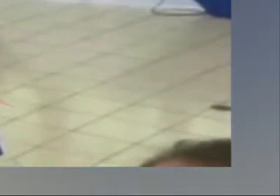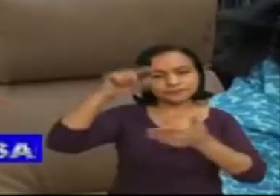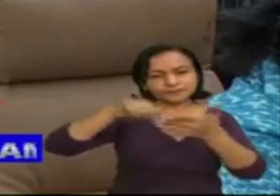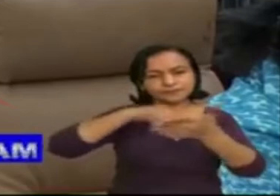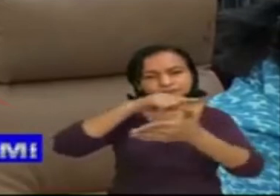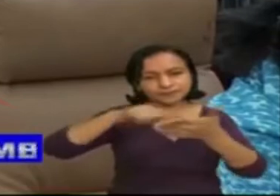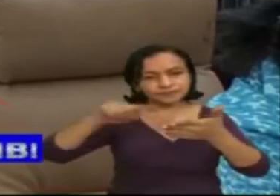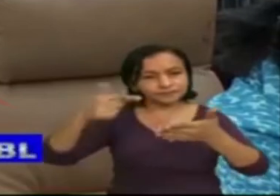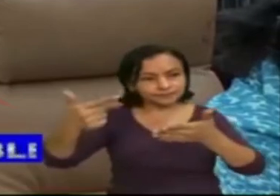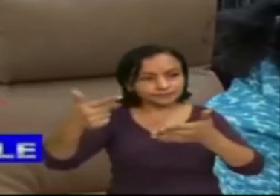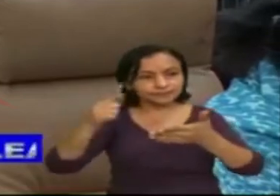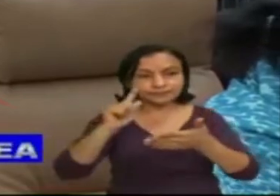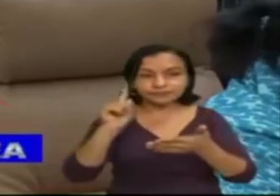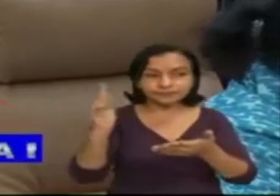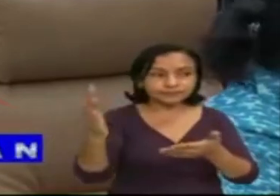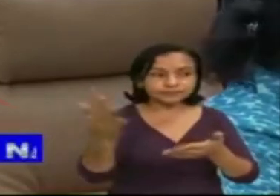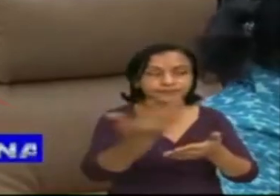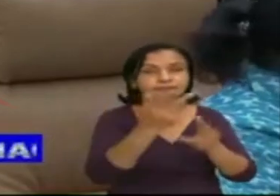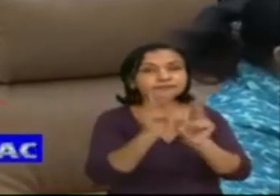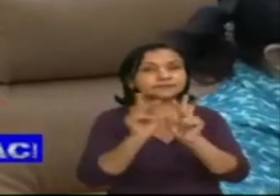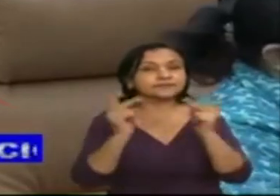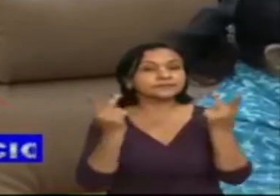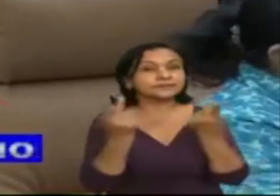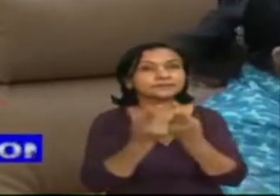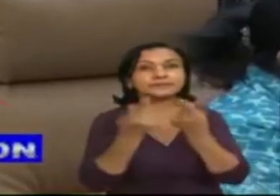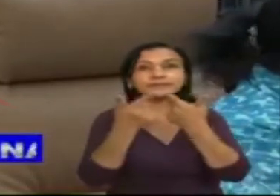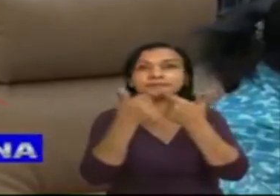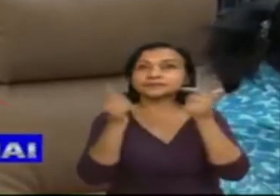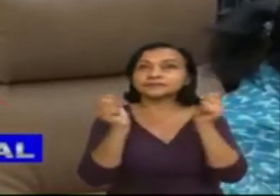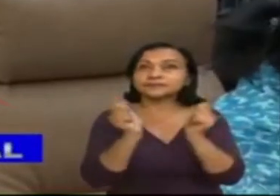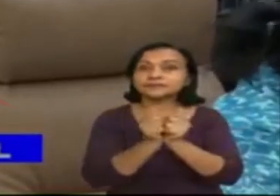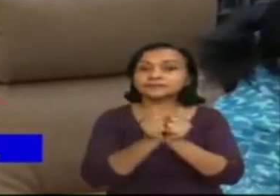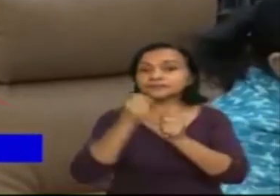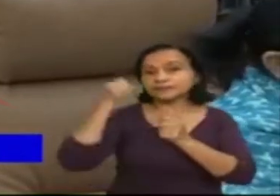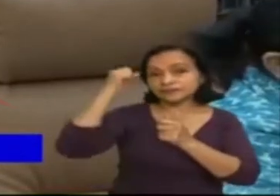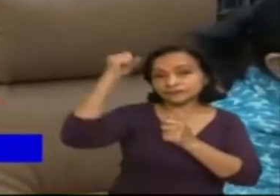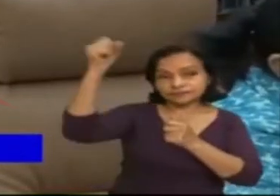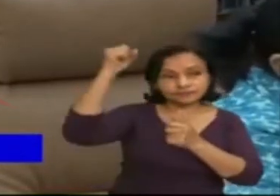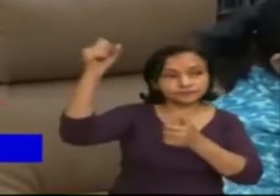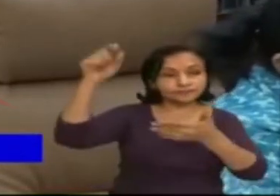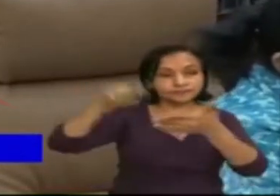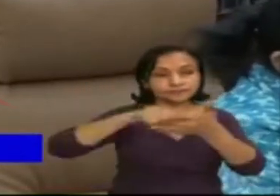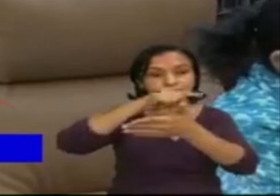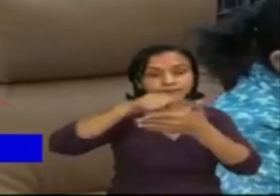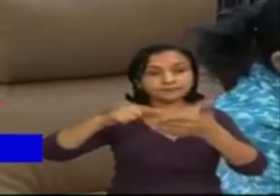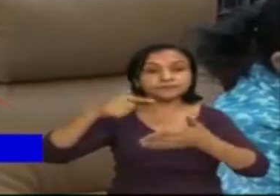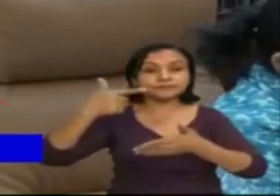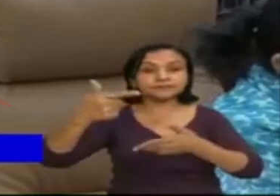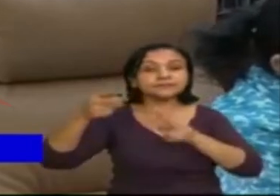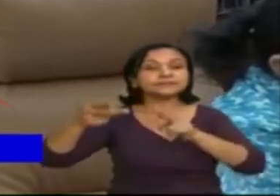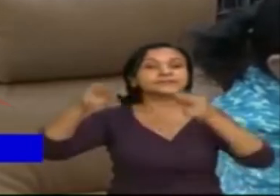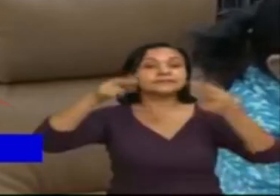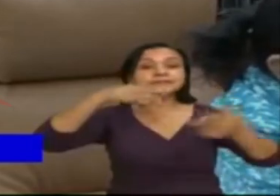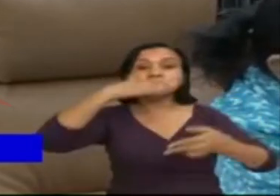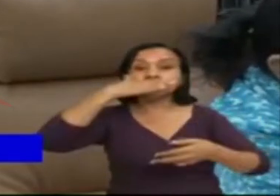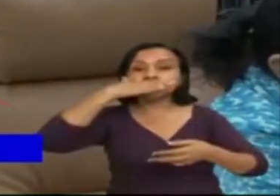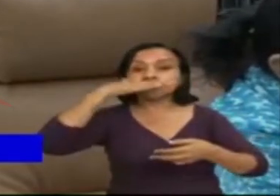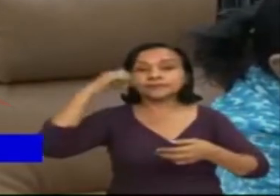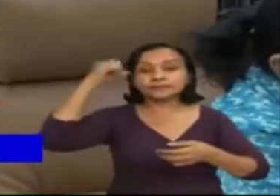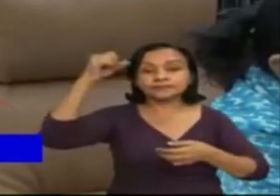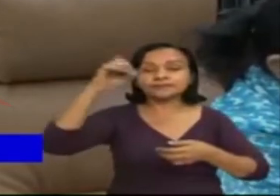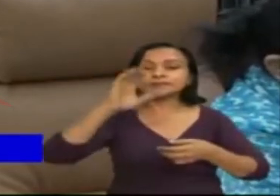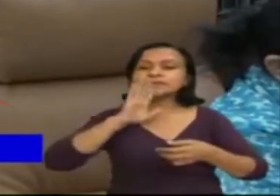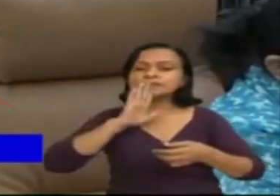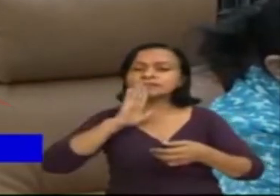que nosotros, como pueblo organizado, ganemos las elecciones este próximo 7 de noviembre, se abrió un gran